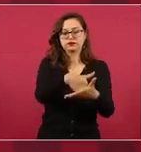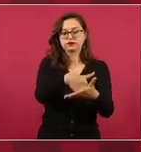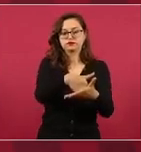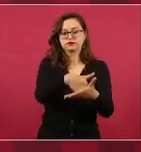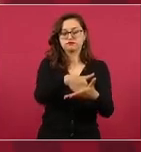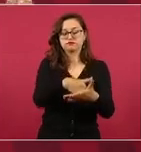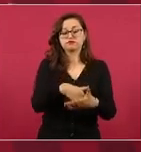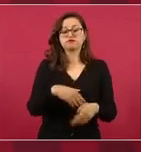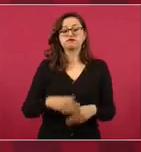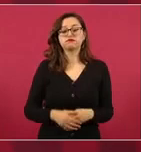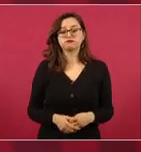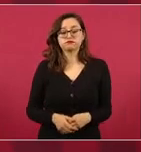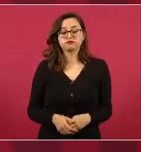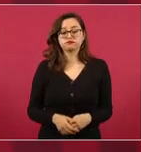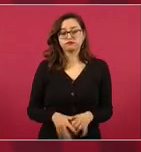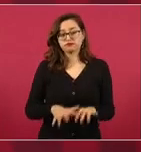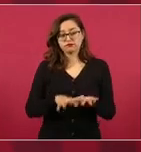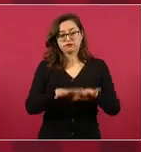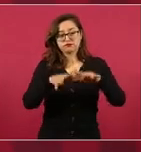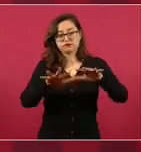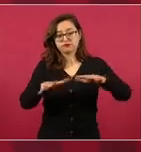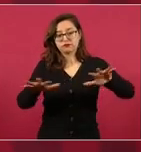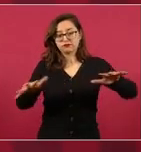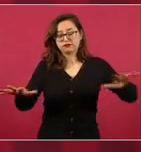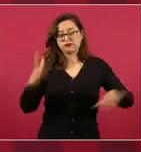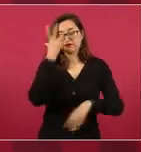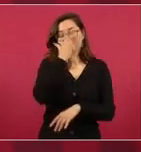es una playa bellísima.